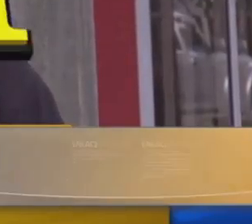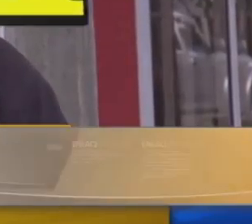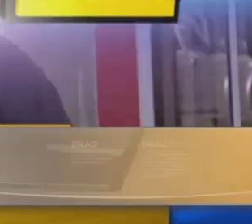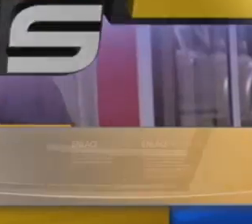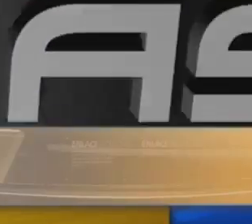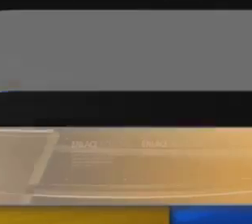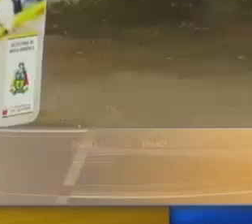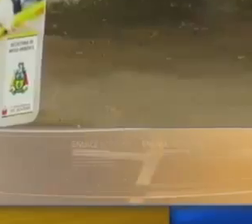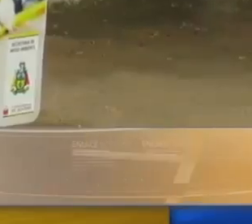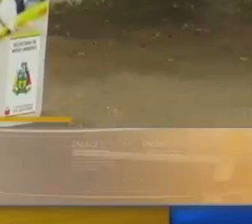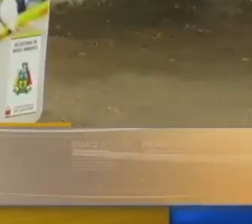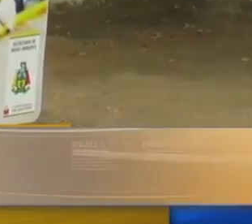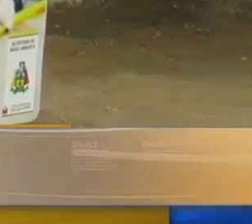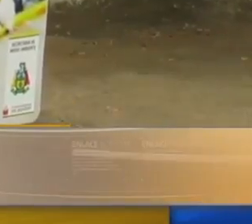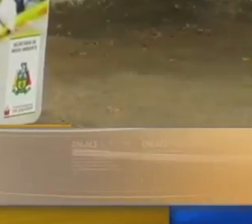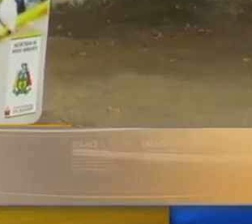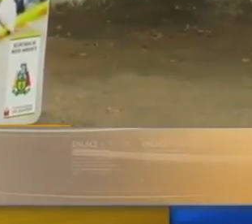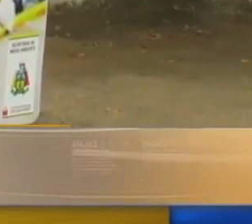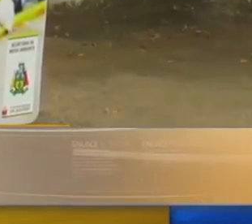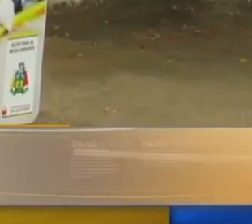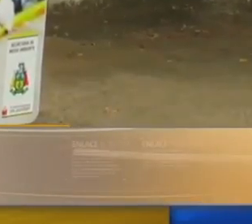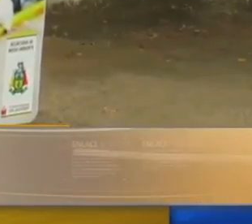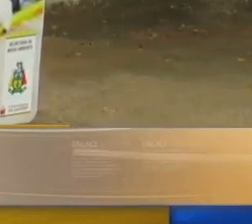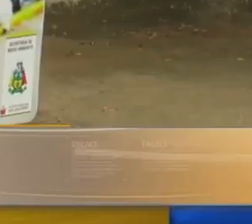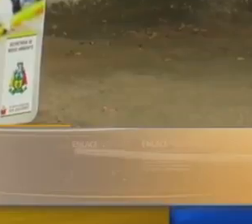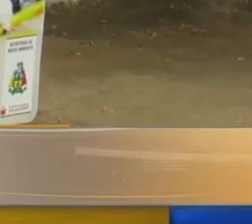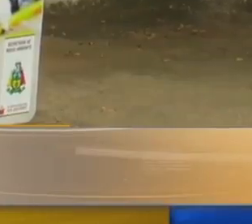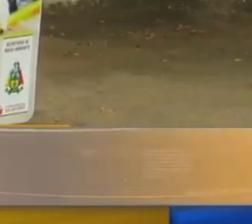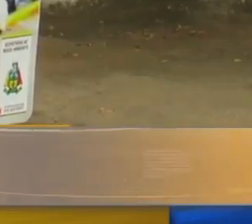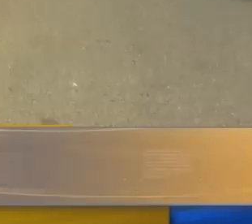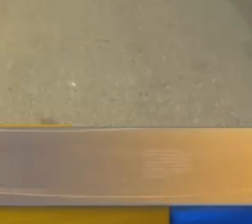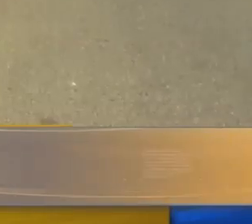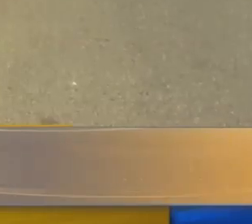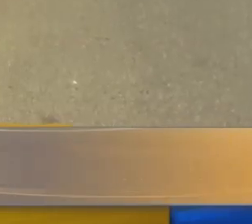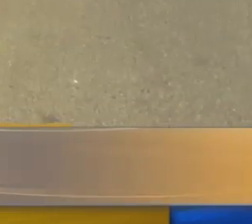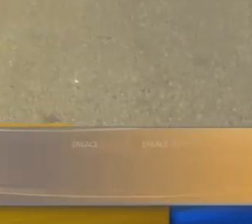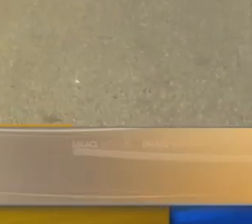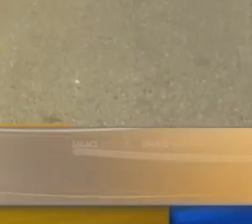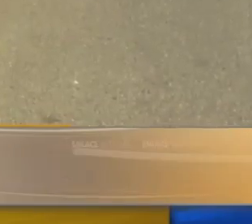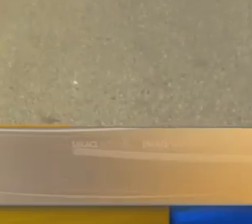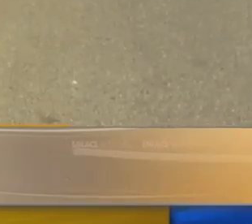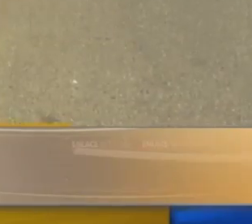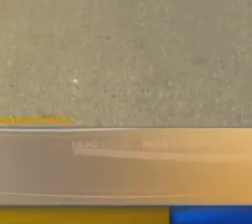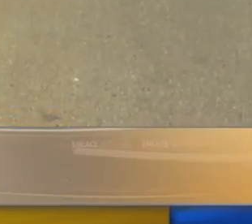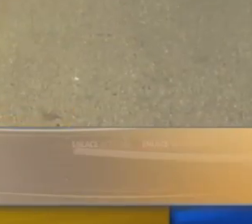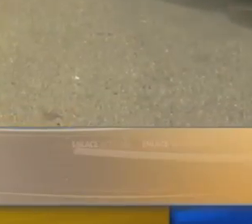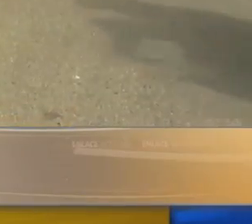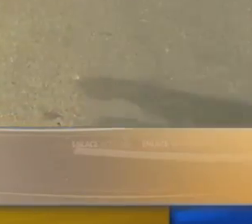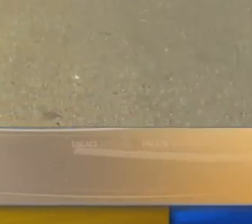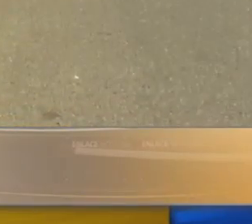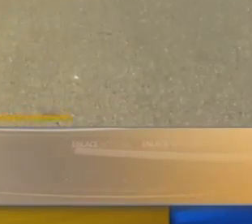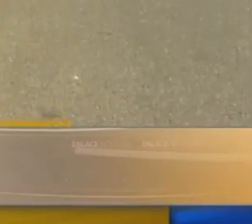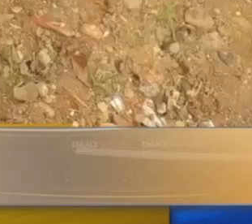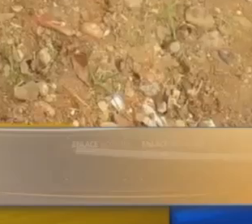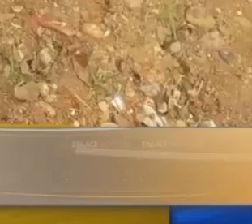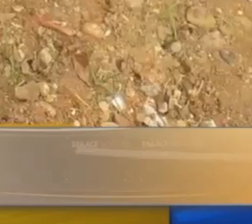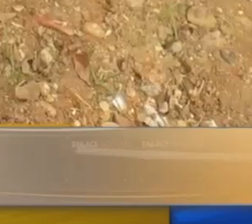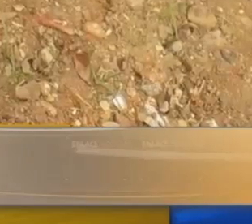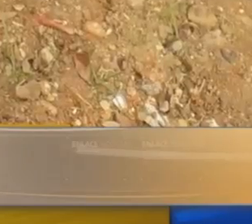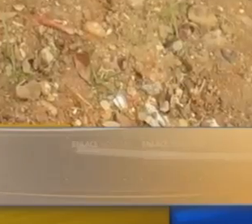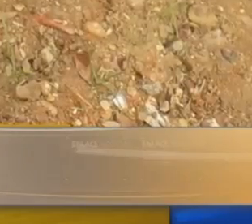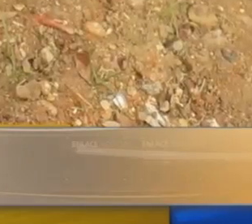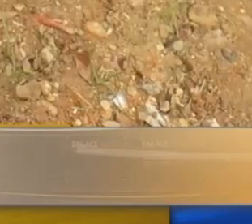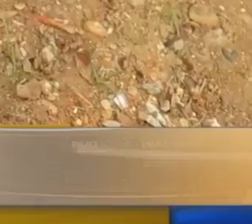la Comuna 4. Y en La Mira, Secretaría de Medio Ambiente y las Fuerzas Militares acompañaron jornada de siembra de árboles que realizó la